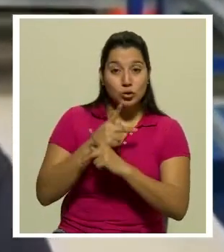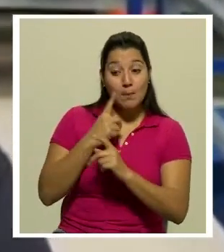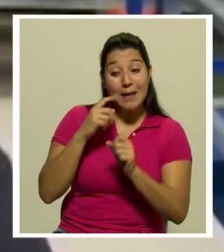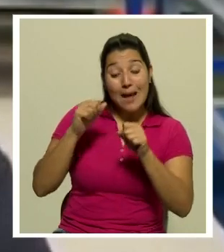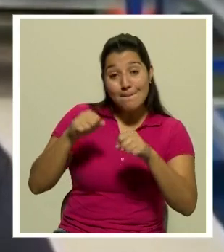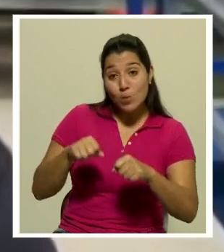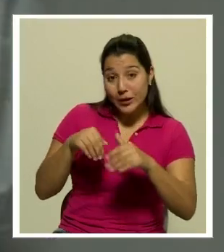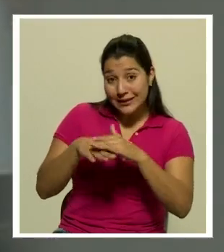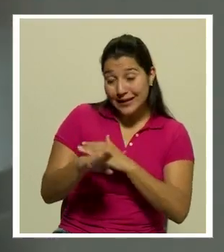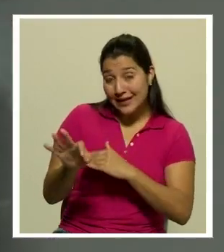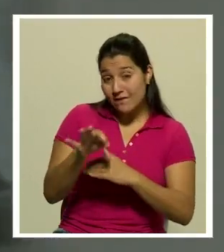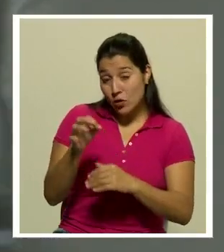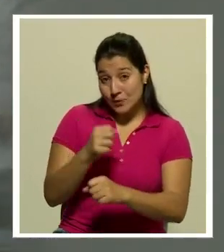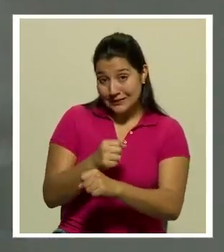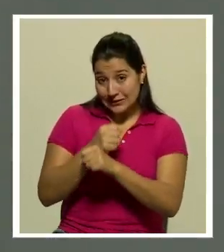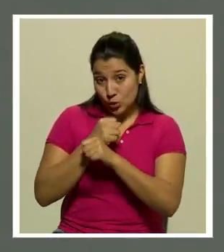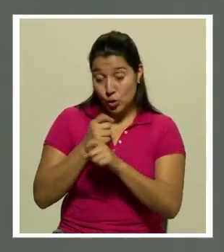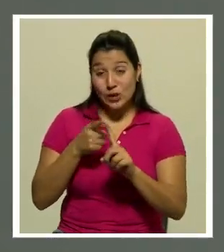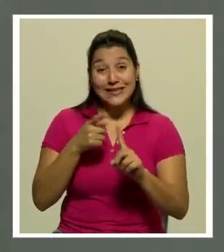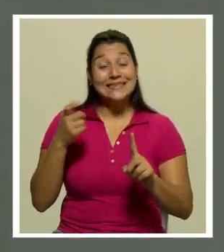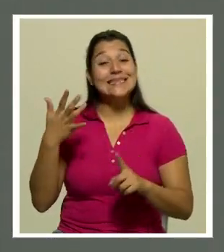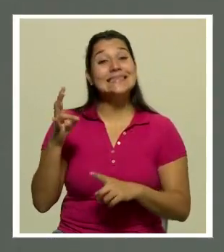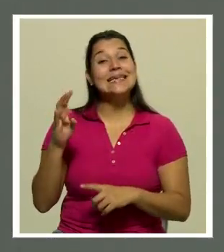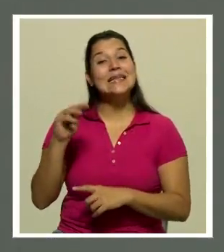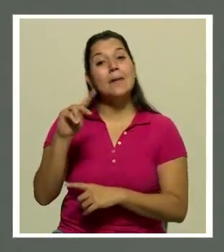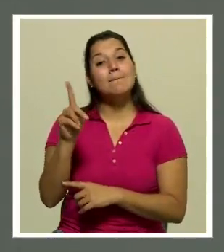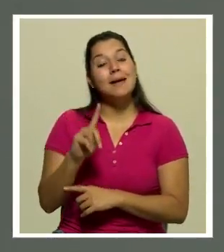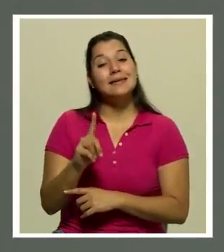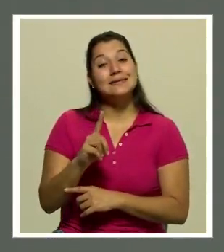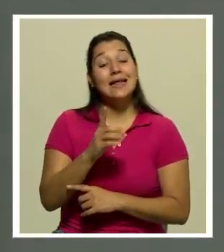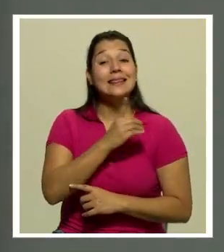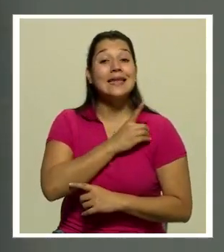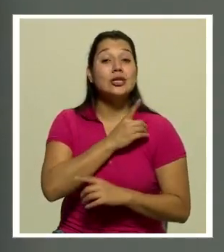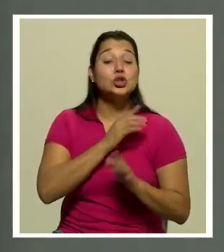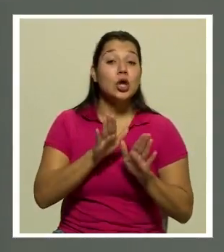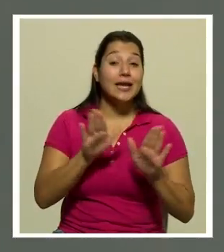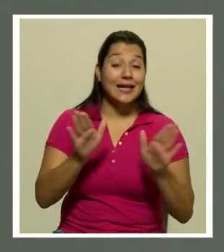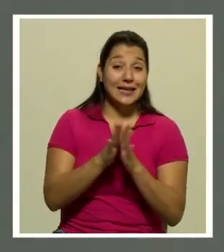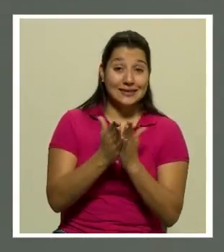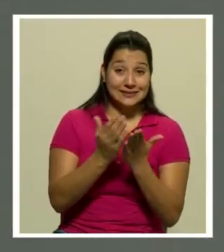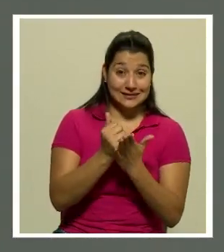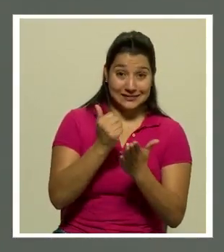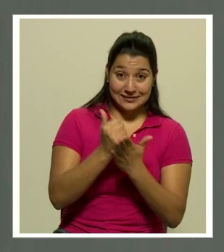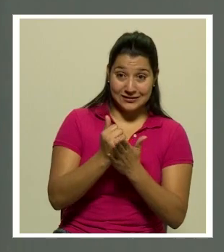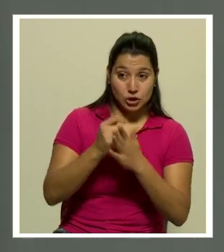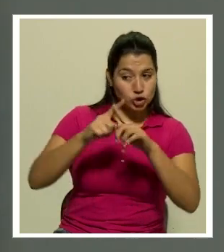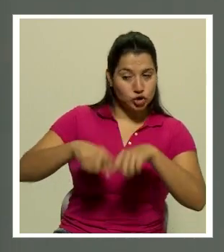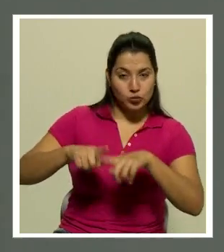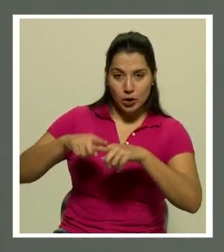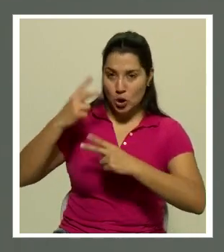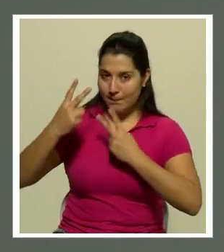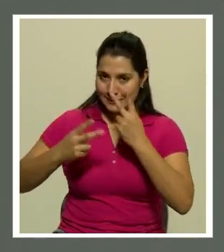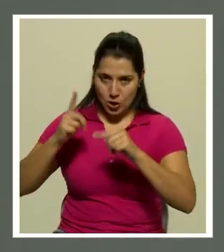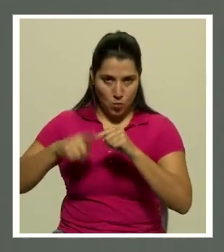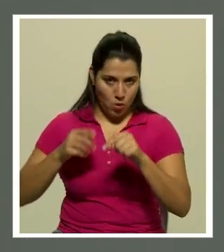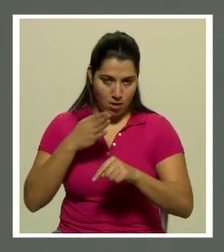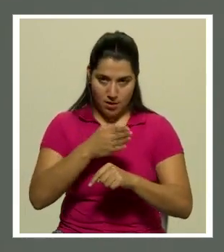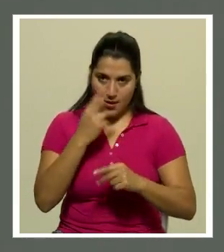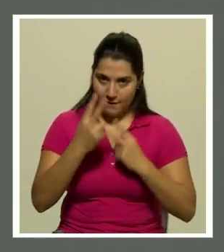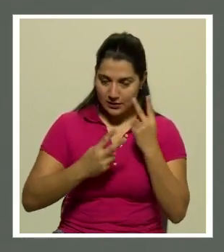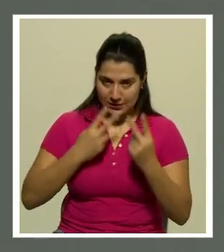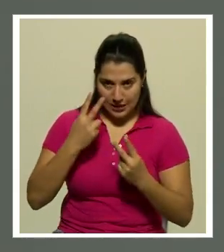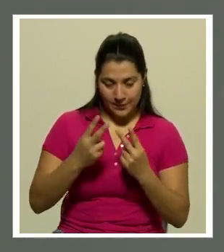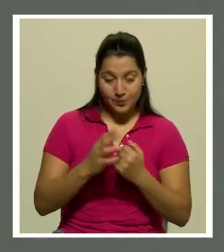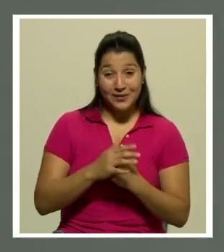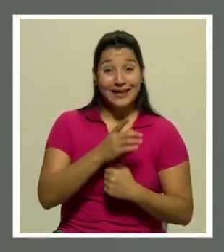ingresos de forma segura. Desde el 17 de marzo la Dirección General de Migración suspendió la visita para todos los aprehendidos en este centro. La directora